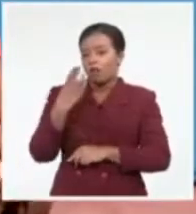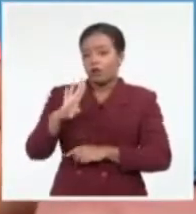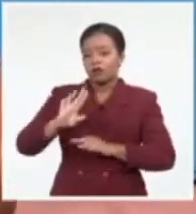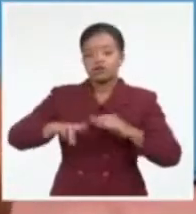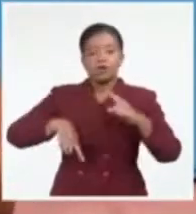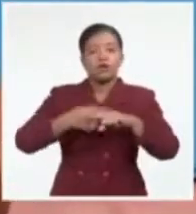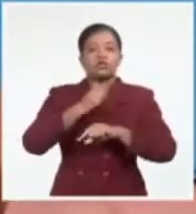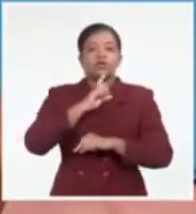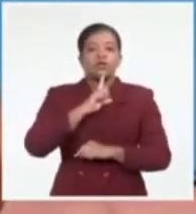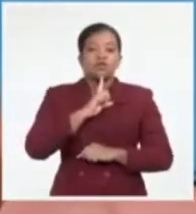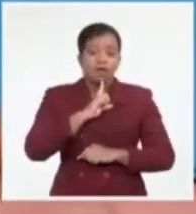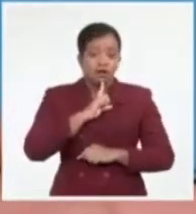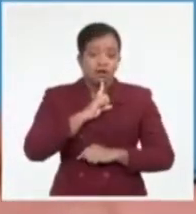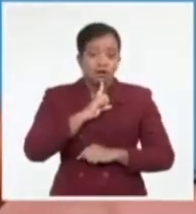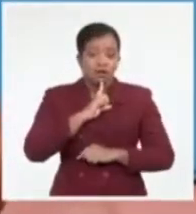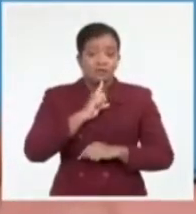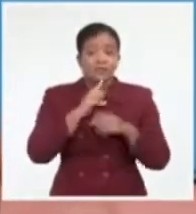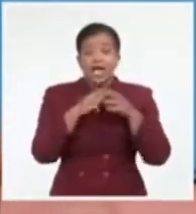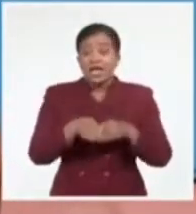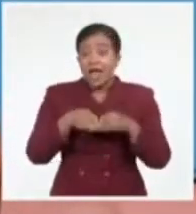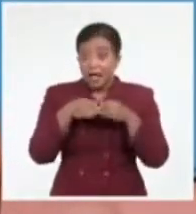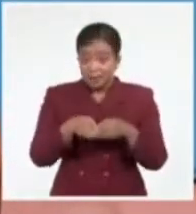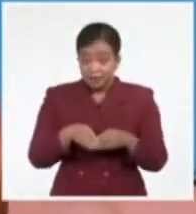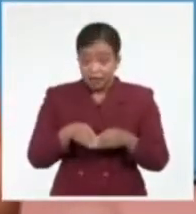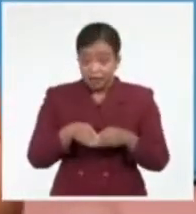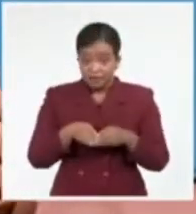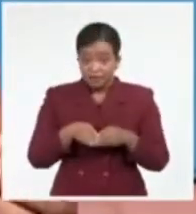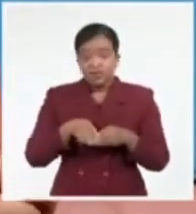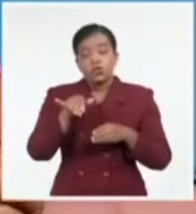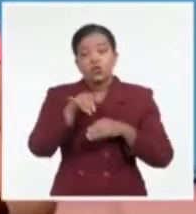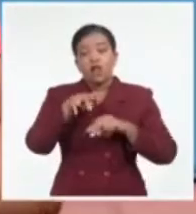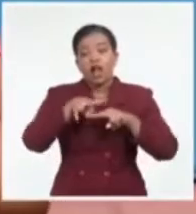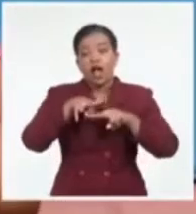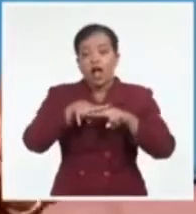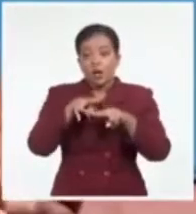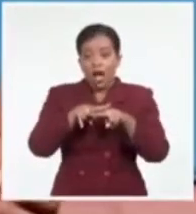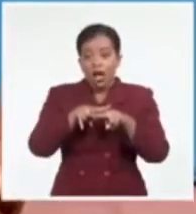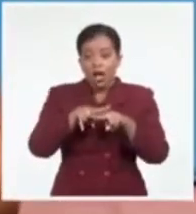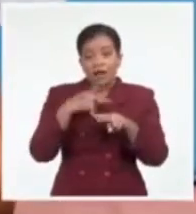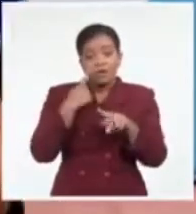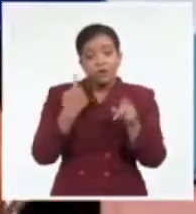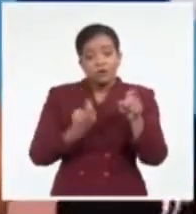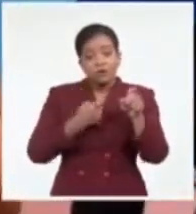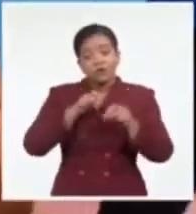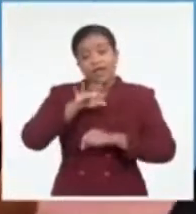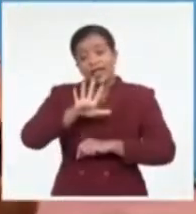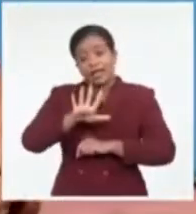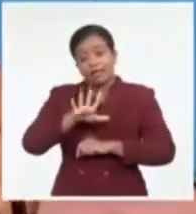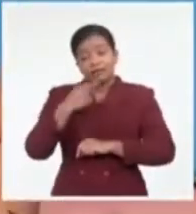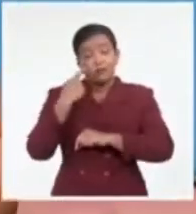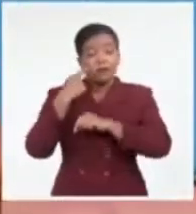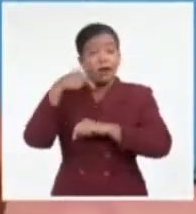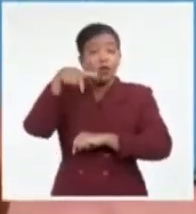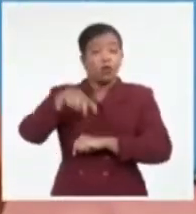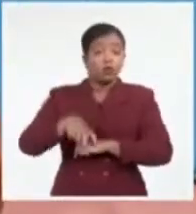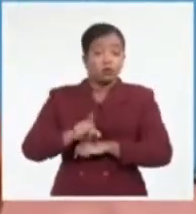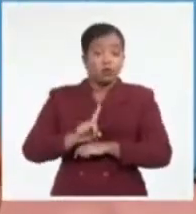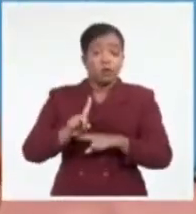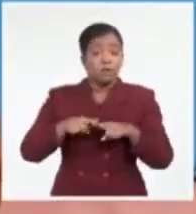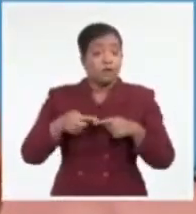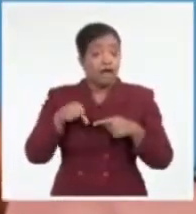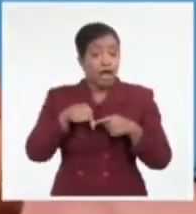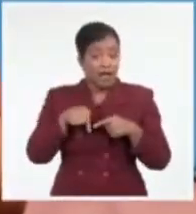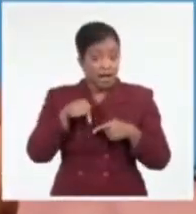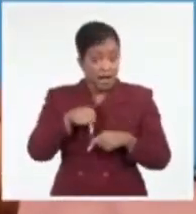viernes. Y bueno, en el caso de Granma y de La Habana estarán discutiendo ese quinto lugar para tratar de no quedar último, porque aquí en el softball